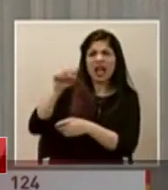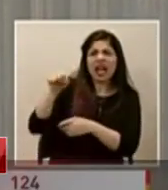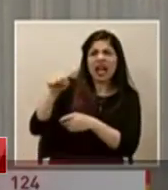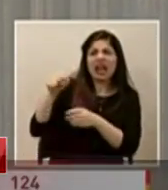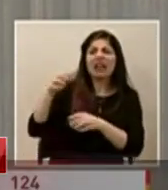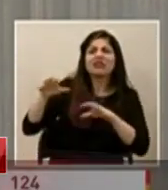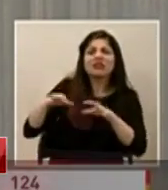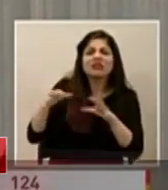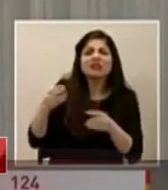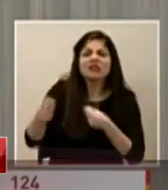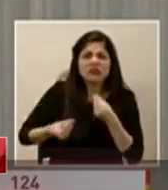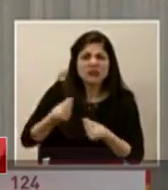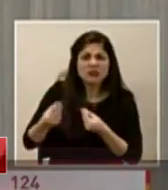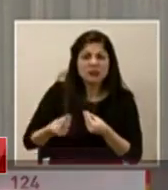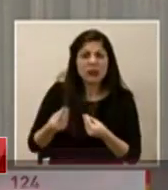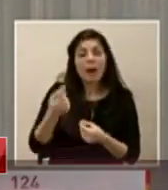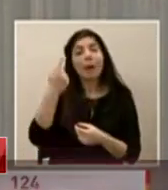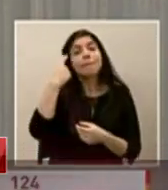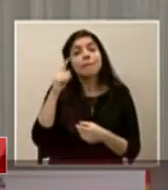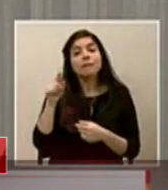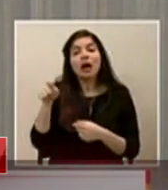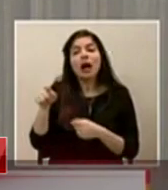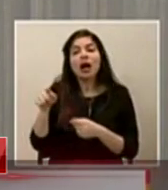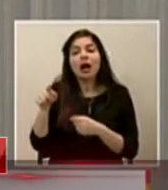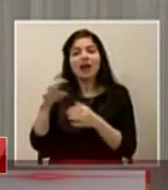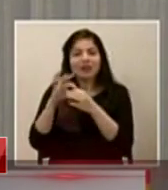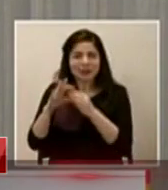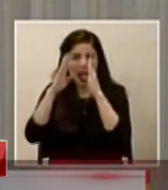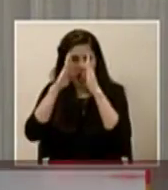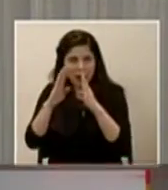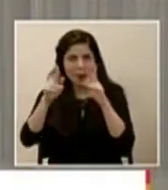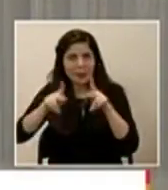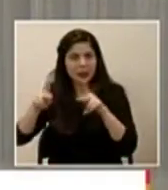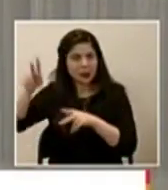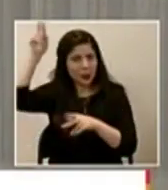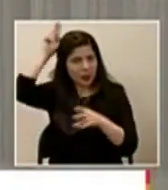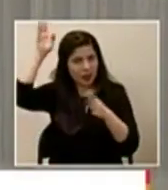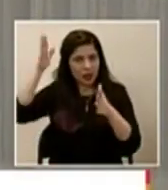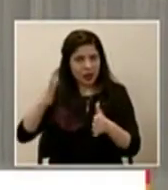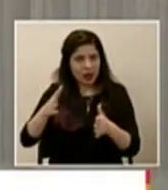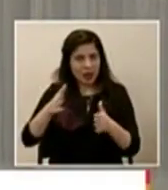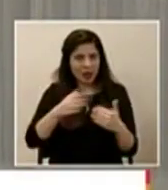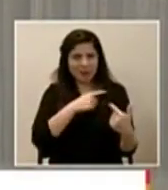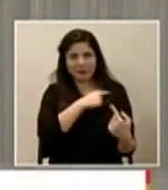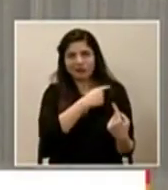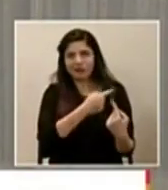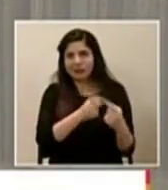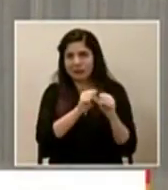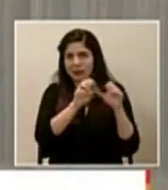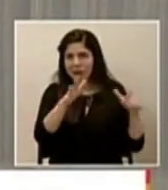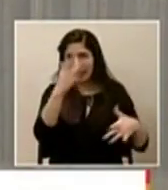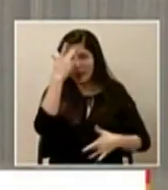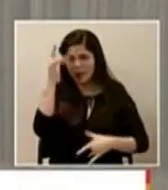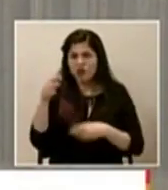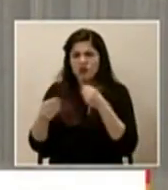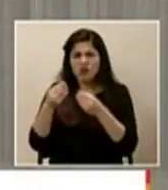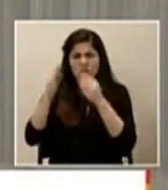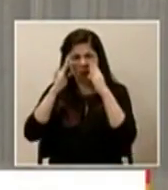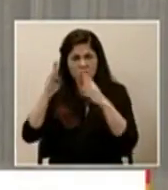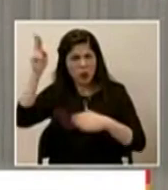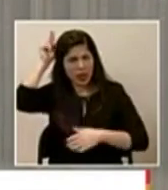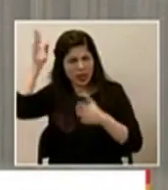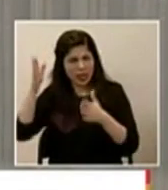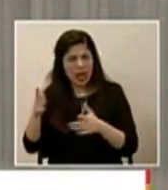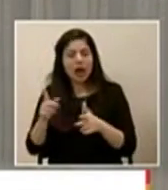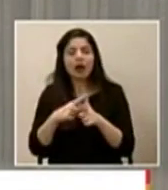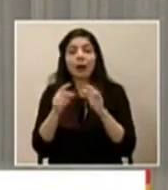costarricense de seguro social para atender a la población indígena durante esta pandemia y es importante tal vez